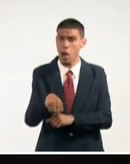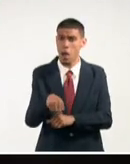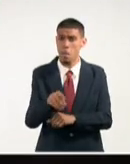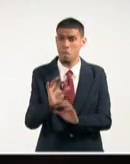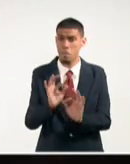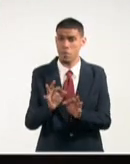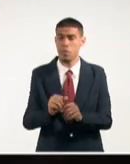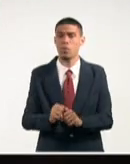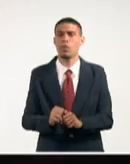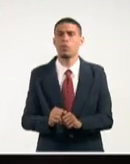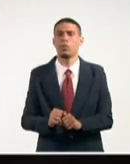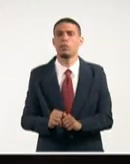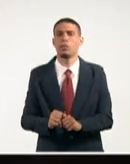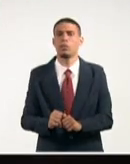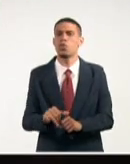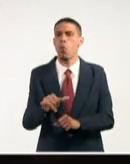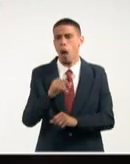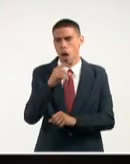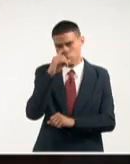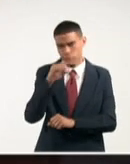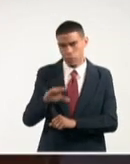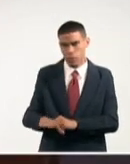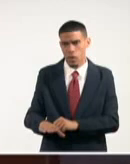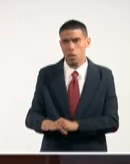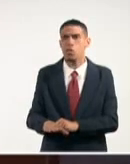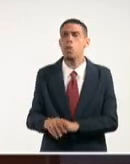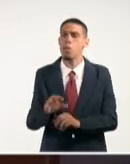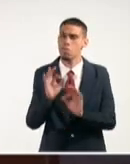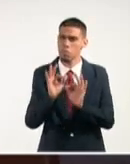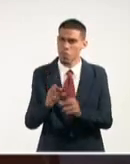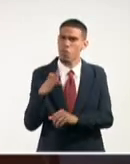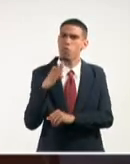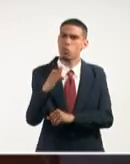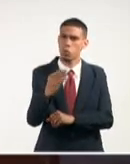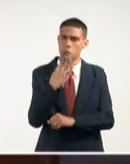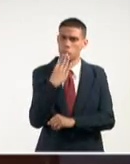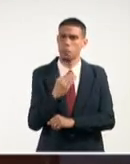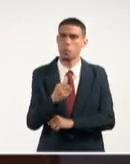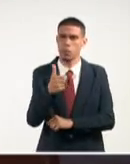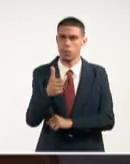combativa juventud, así lo garantizará.